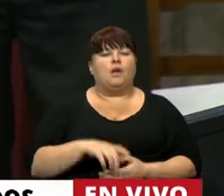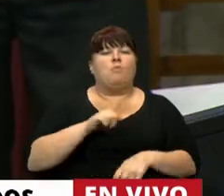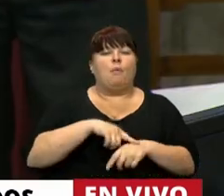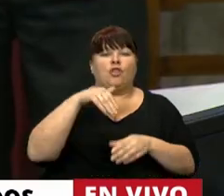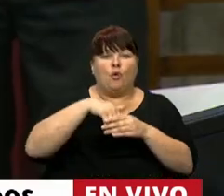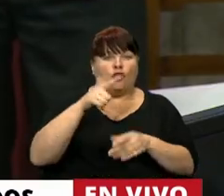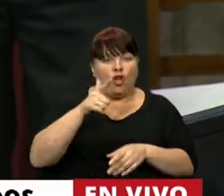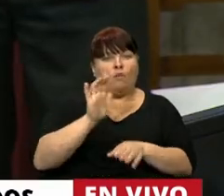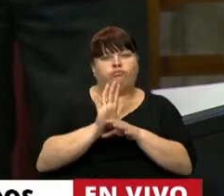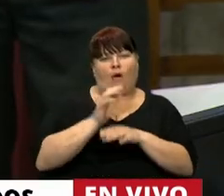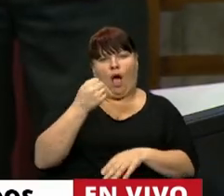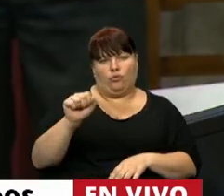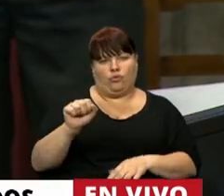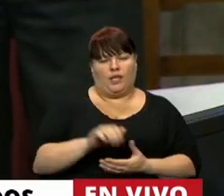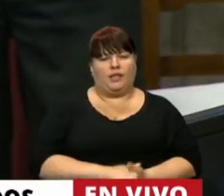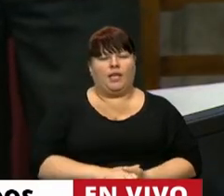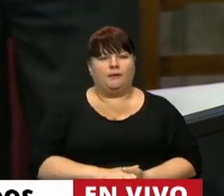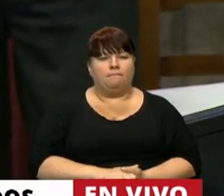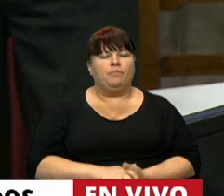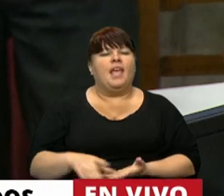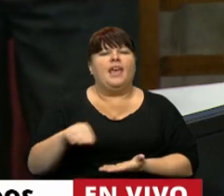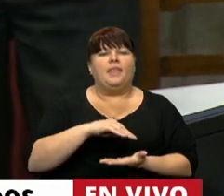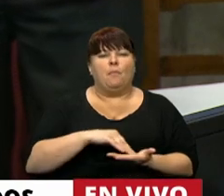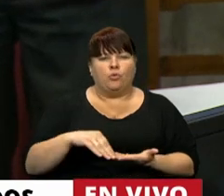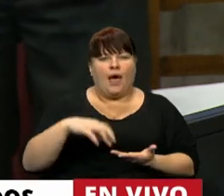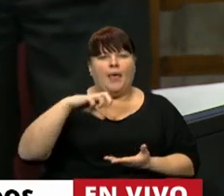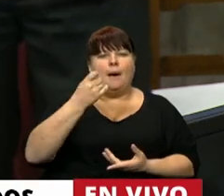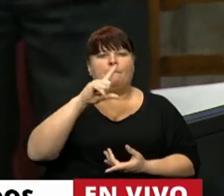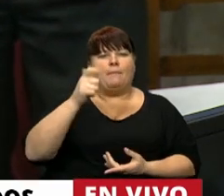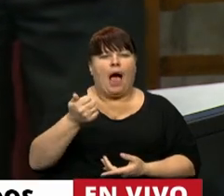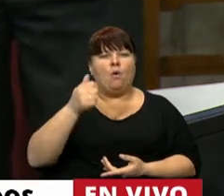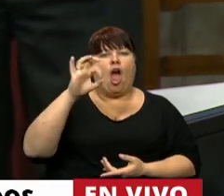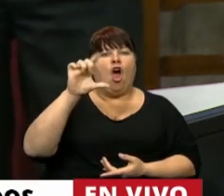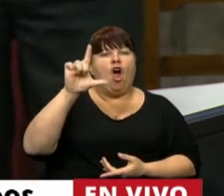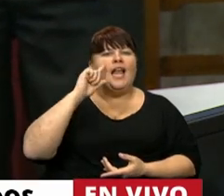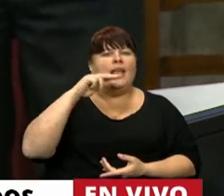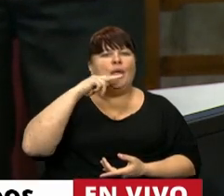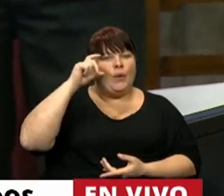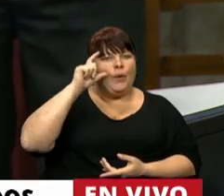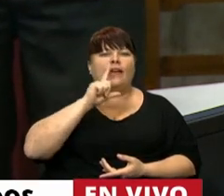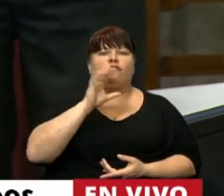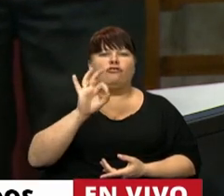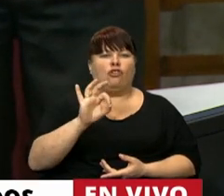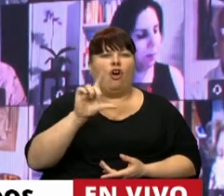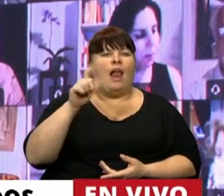Ausente a la hora de votar. Diputada Paula Oliveto Lago.